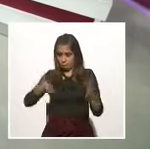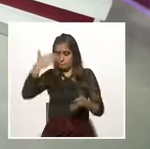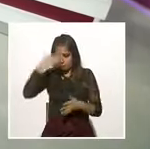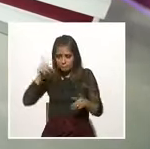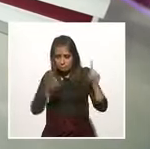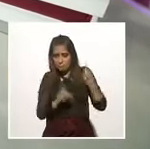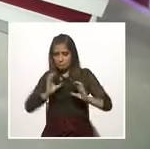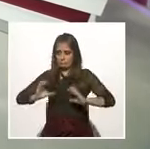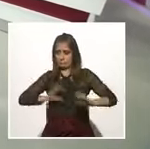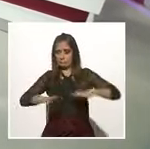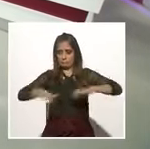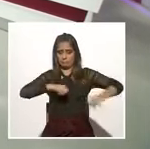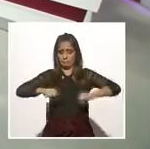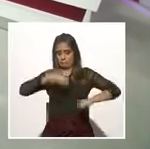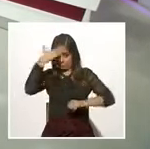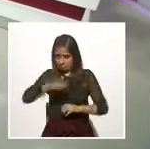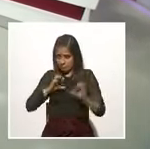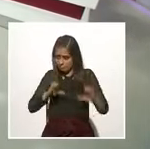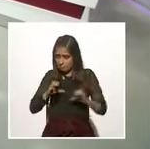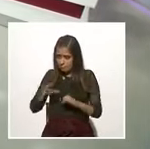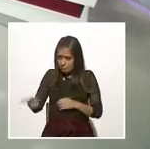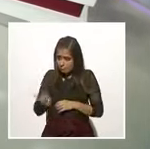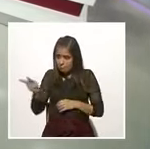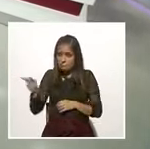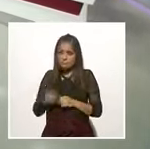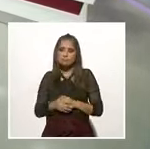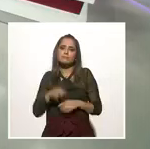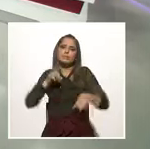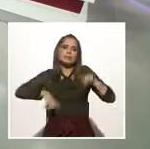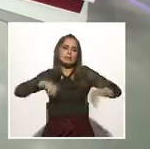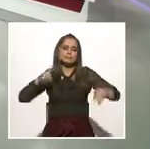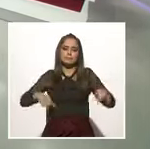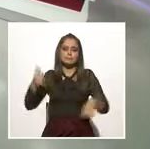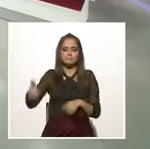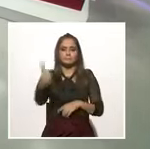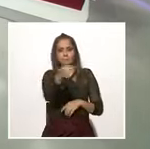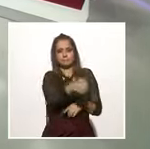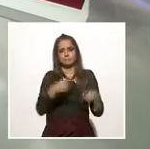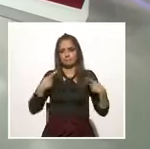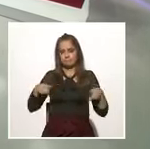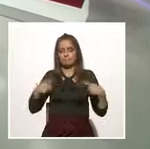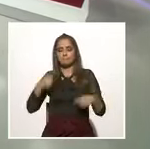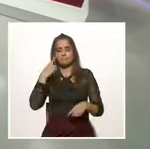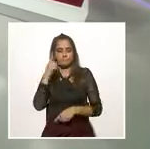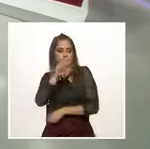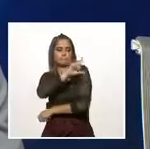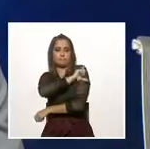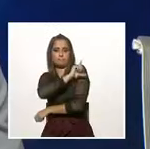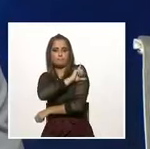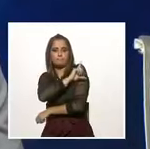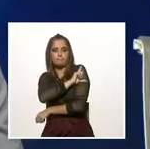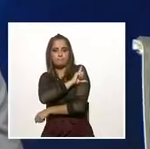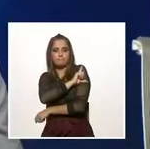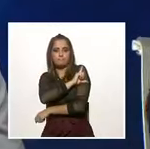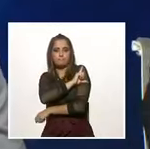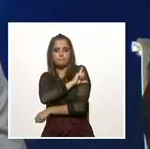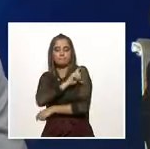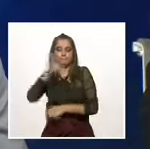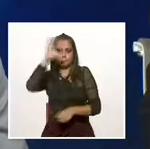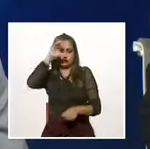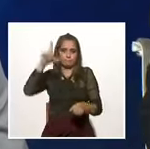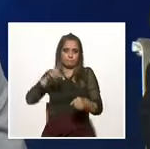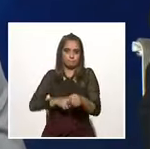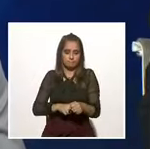no todavía. Bueno, esto en realidad depende de cada quien, ¿no? O sea, la protección civil es una cultura